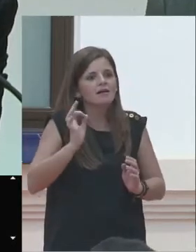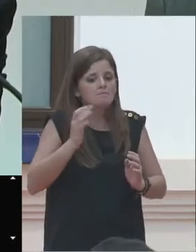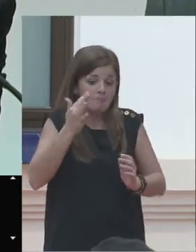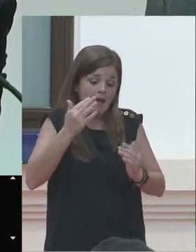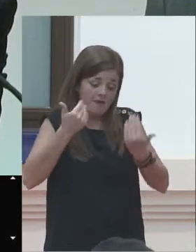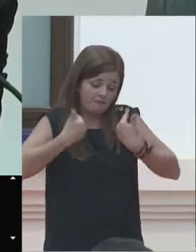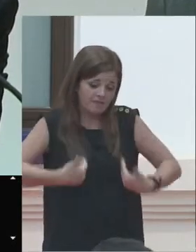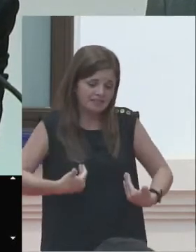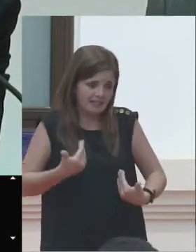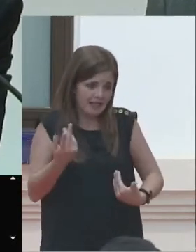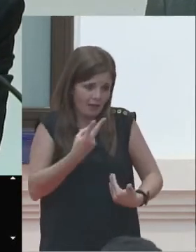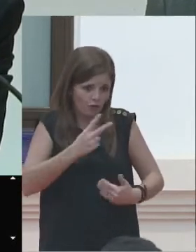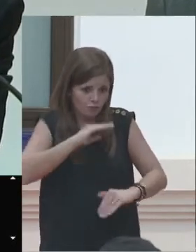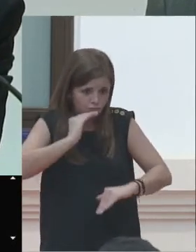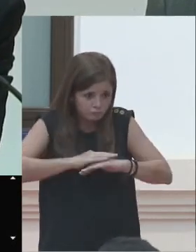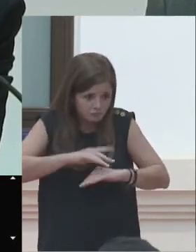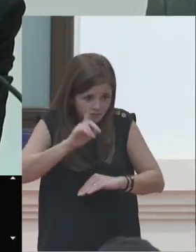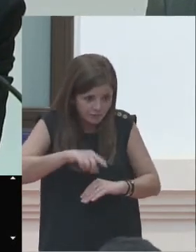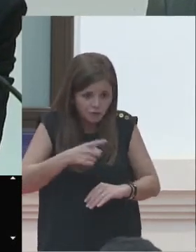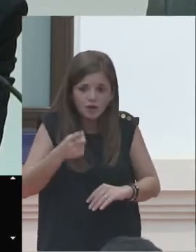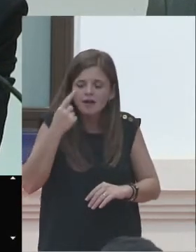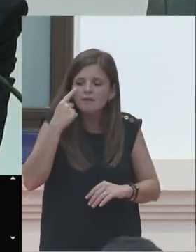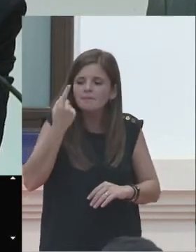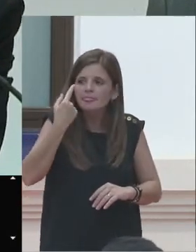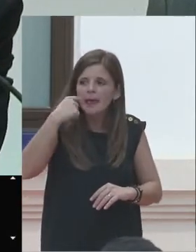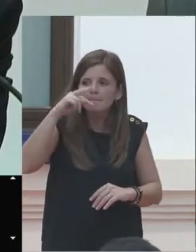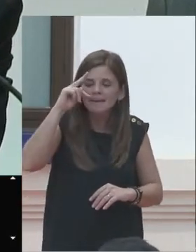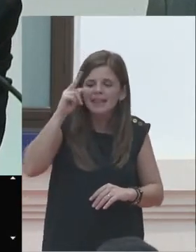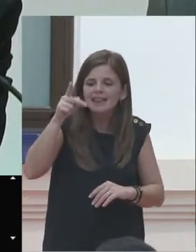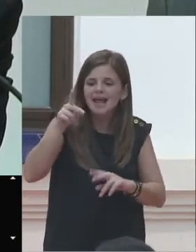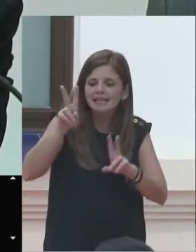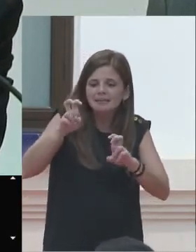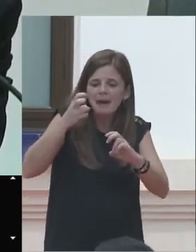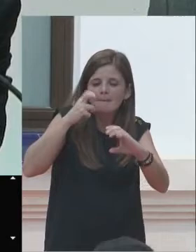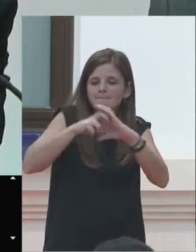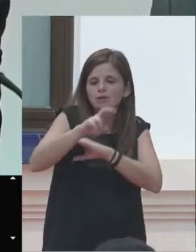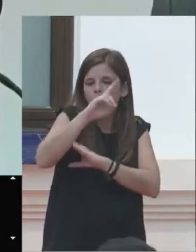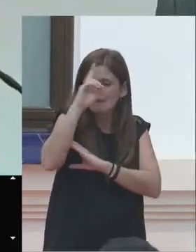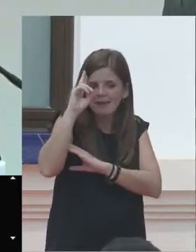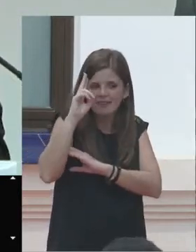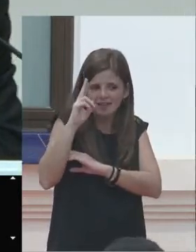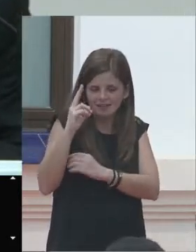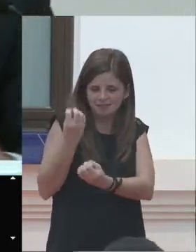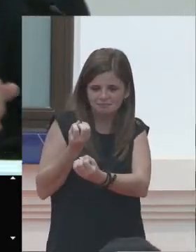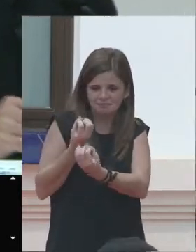¿no? Y en tu experiencia, que no sé si fue por allí, de Metro de Madrid y tuvo que ver con todo esto.